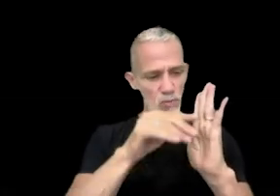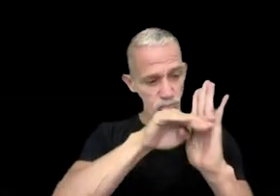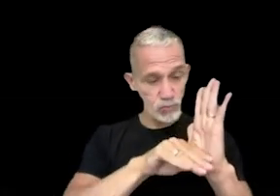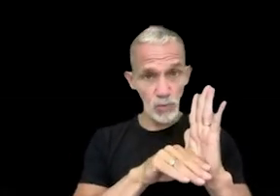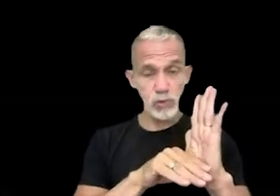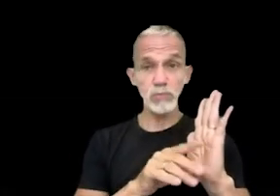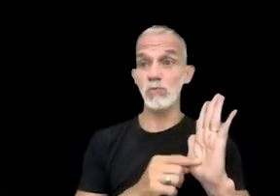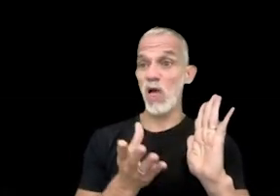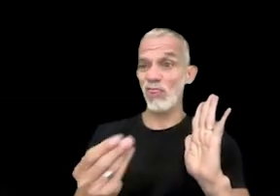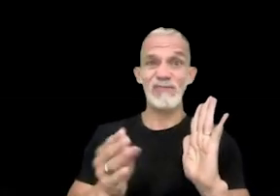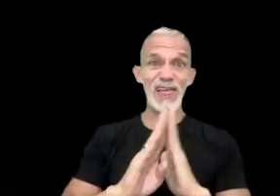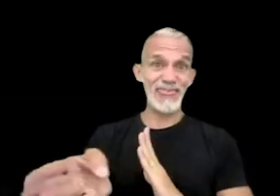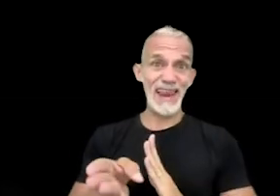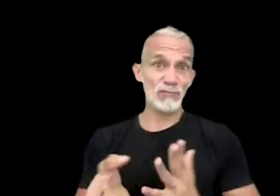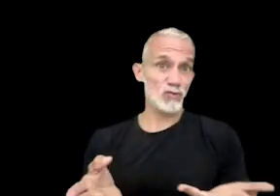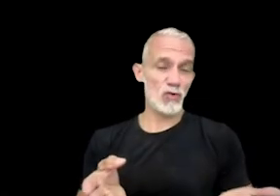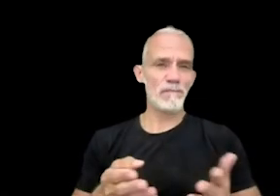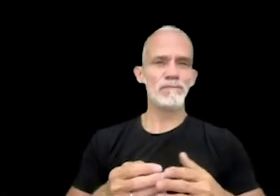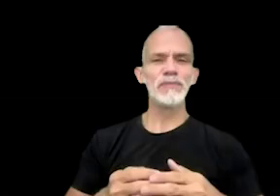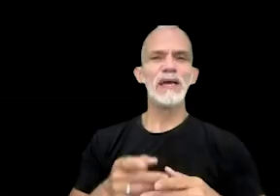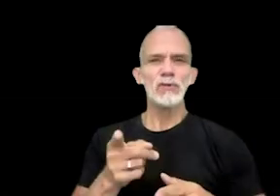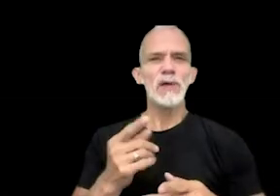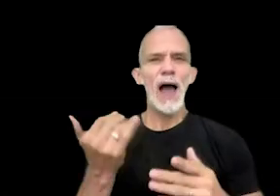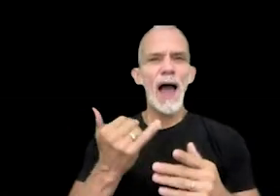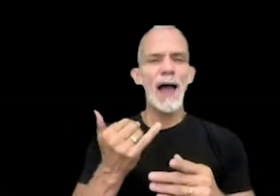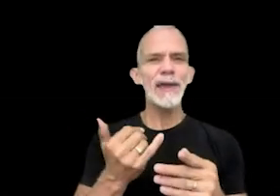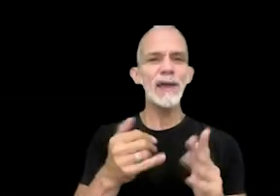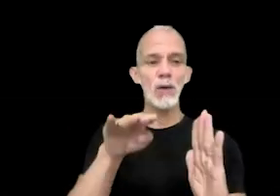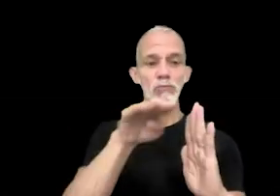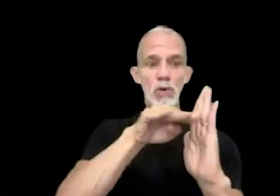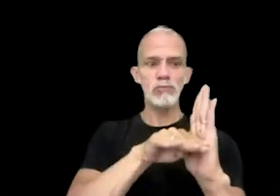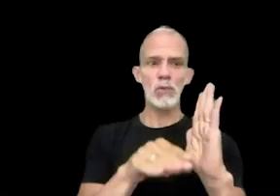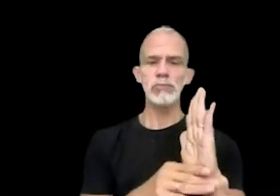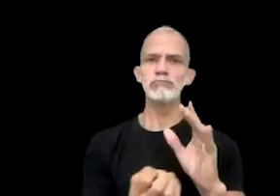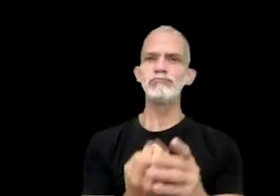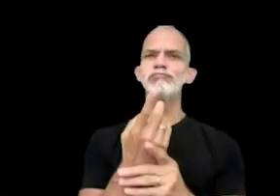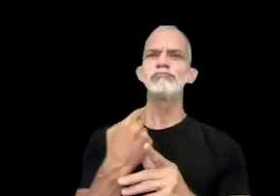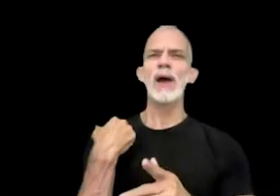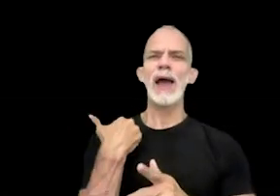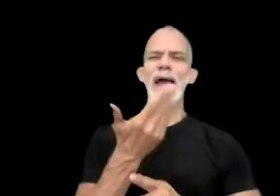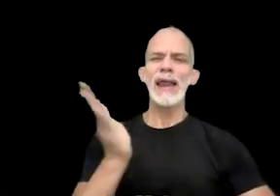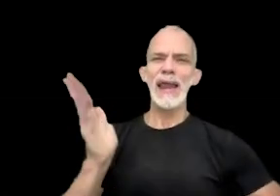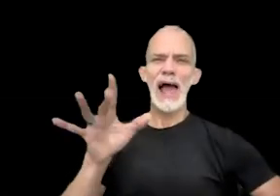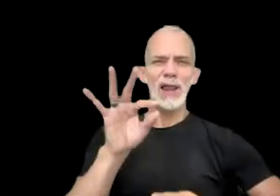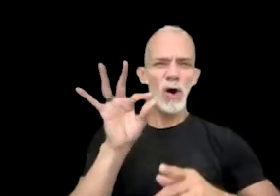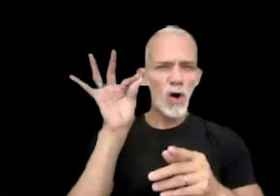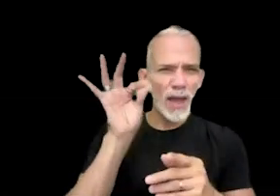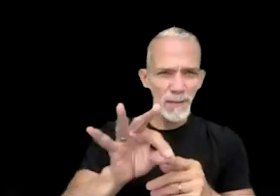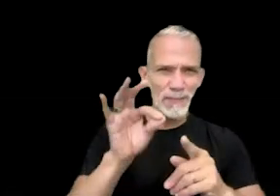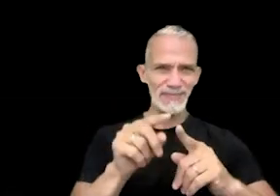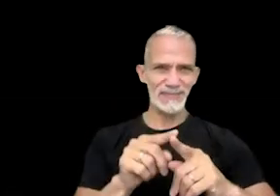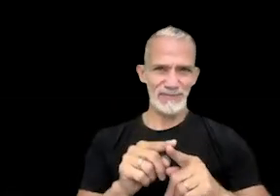se defienda directamente. Y acá aparecen estas medidas de defensa que son generales o específicas.